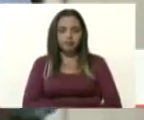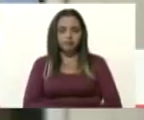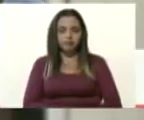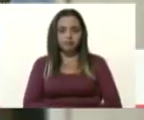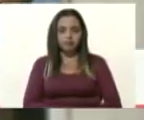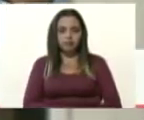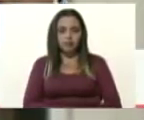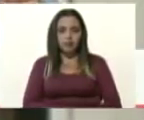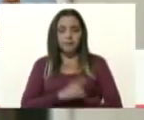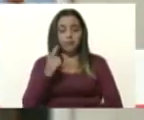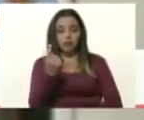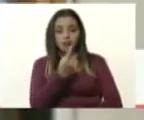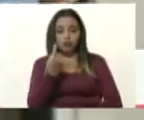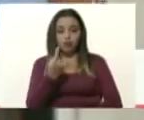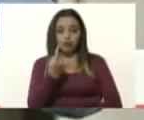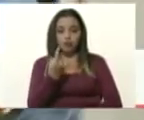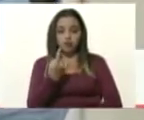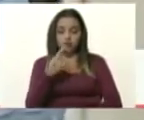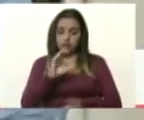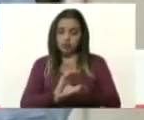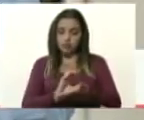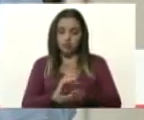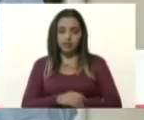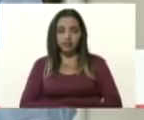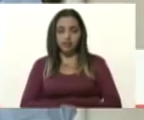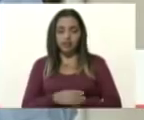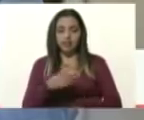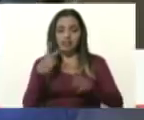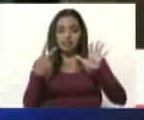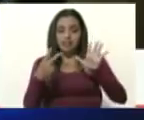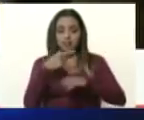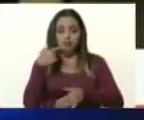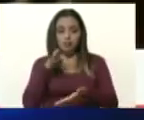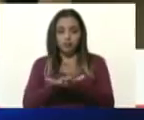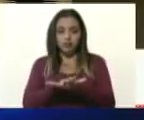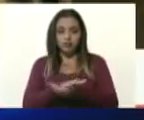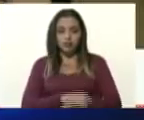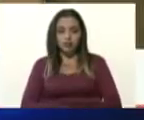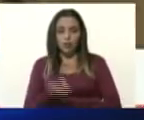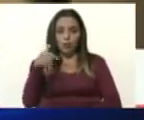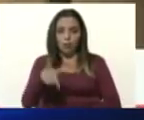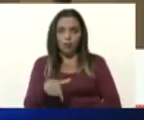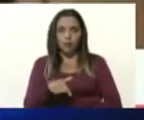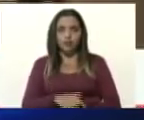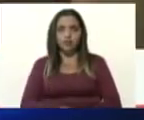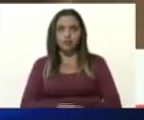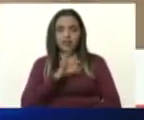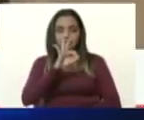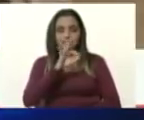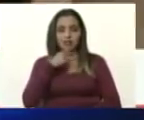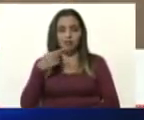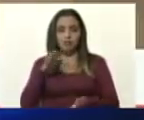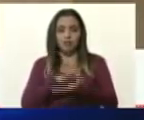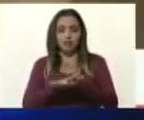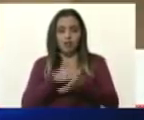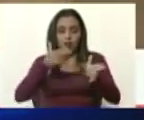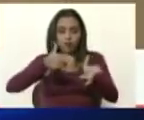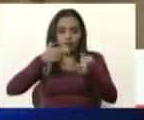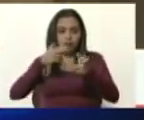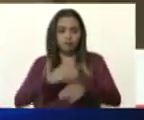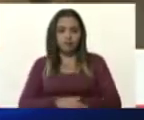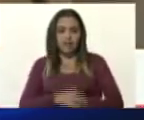sólo en cochabamba siete muertos y hoy ha habido tres muertos a bala